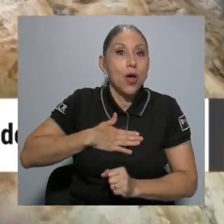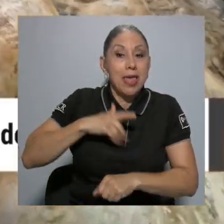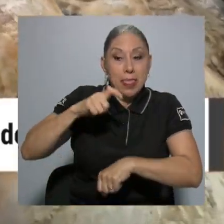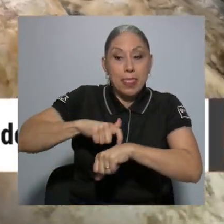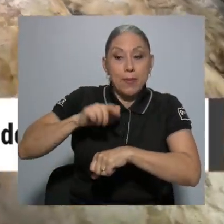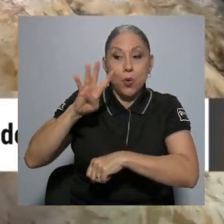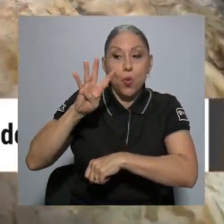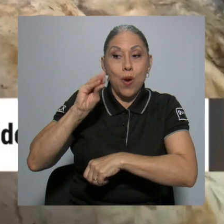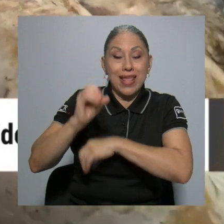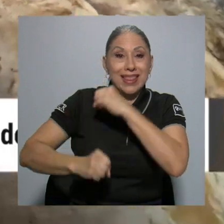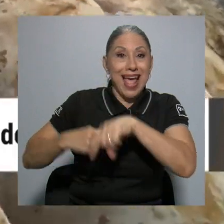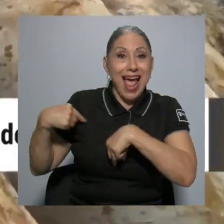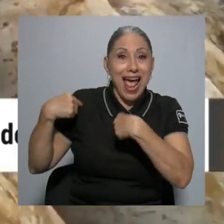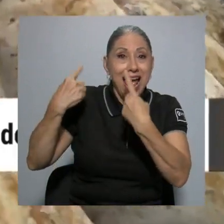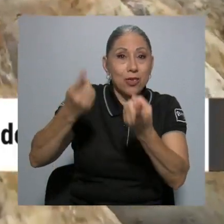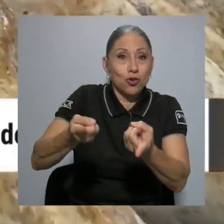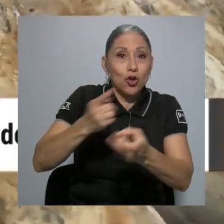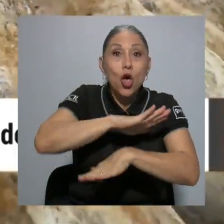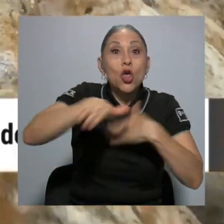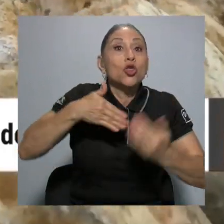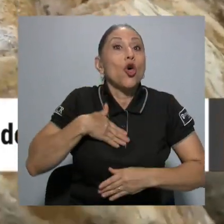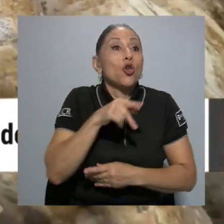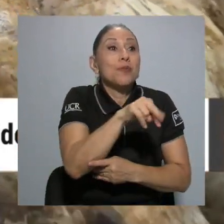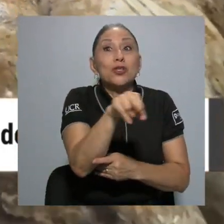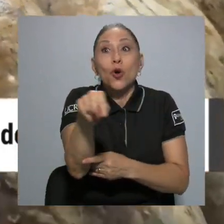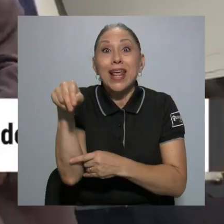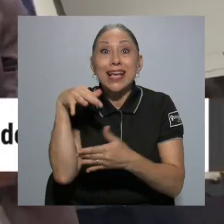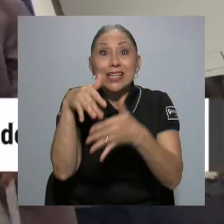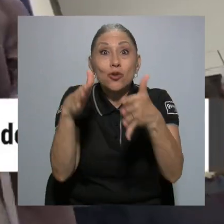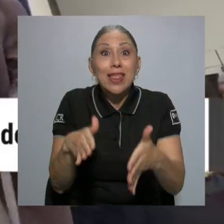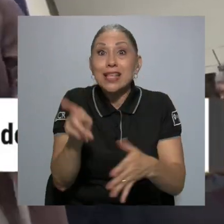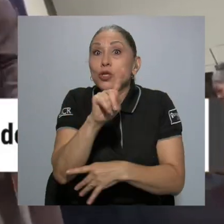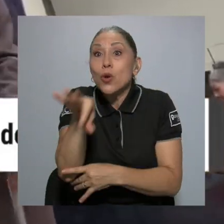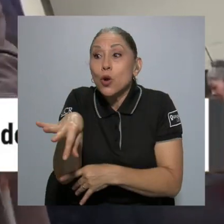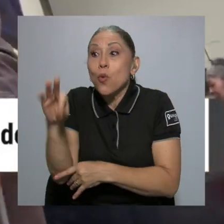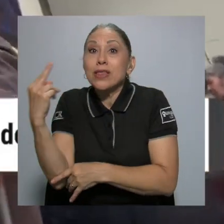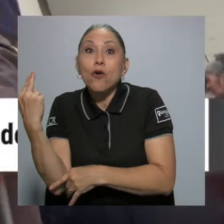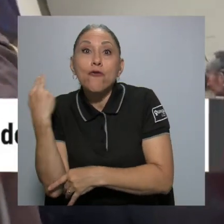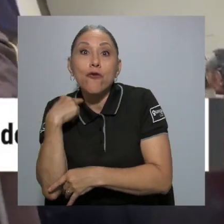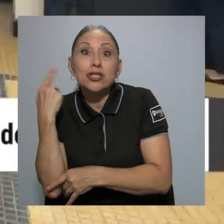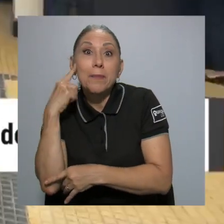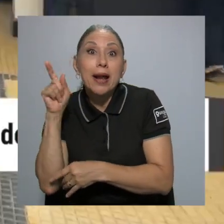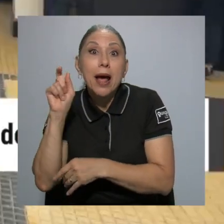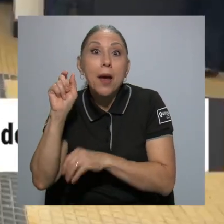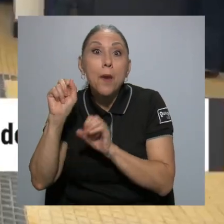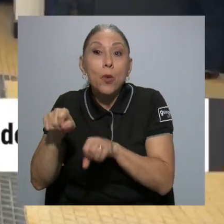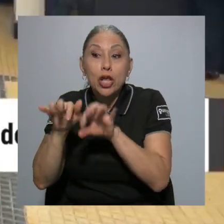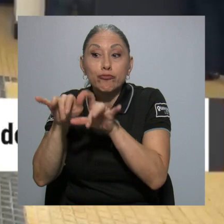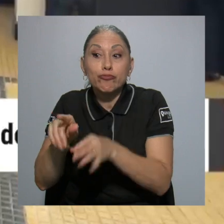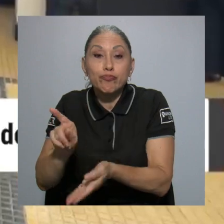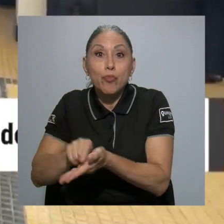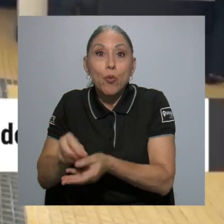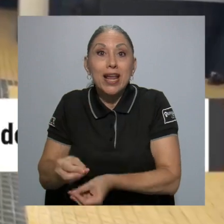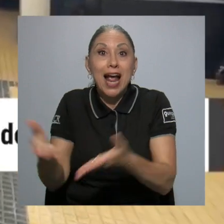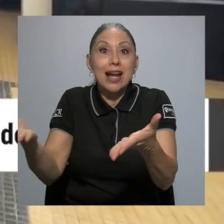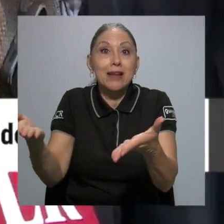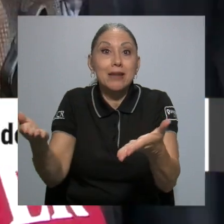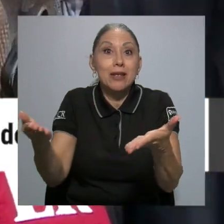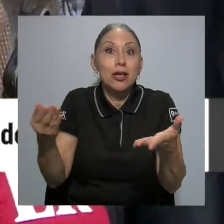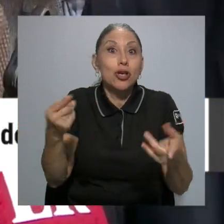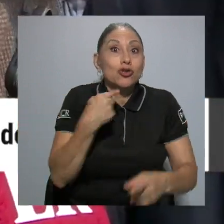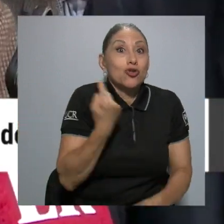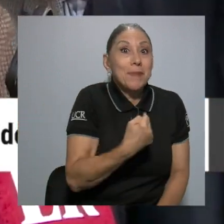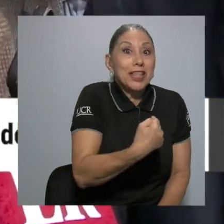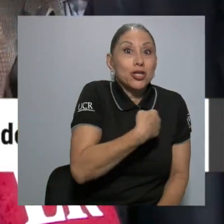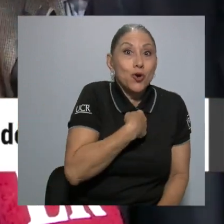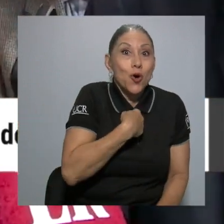sea, todos mis colegas estudiantes hasta ahora no encuentran un fósil para publicar. Todos los fósiles he encontrado yo. Y todos los años encuentro fósiles que me